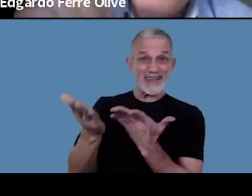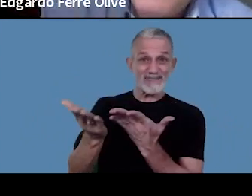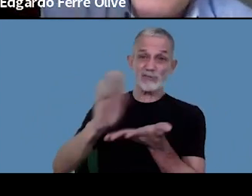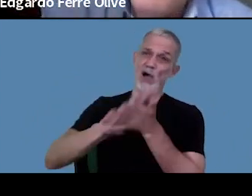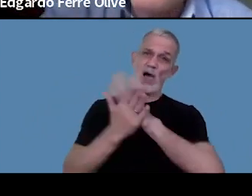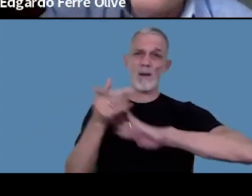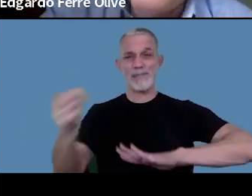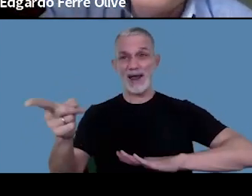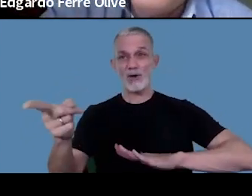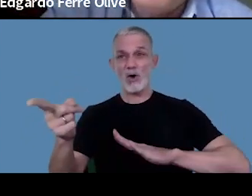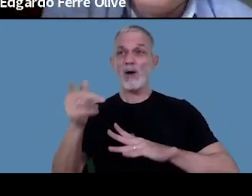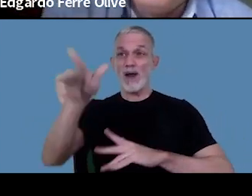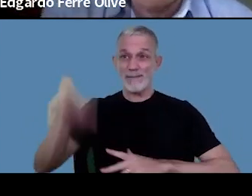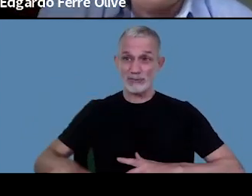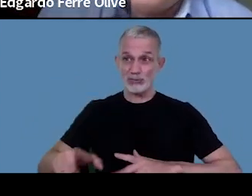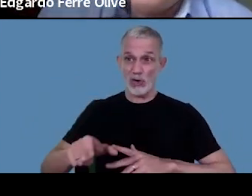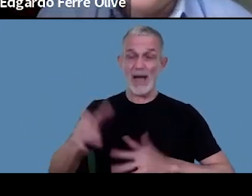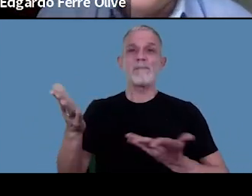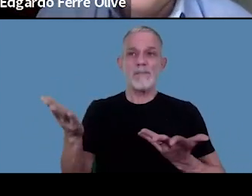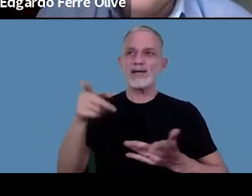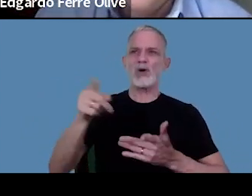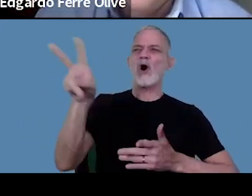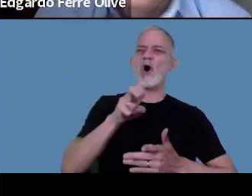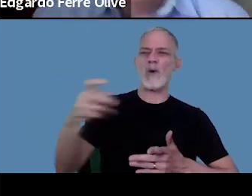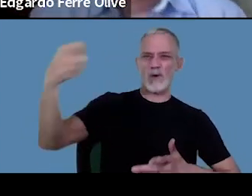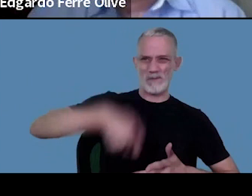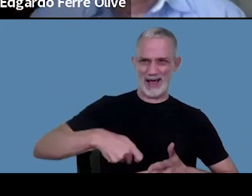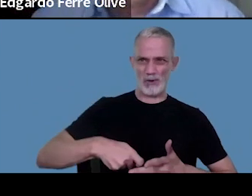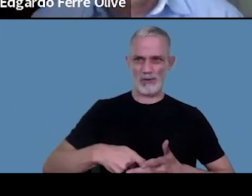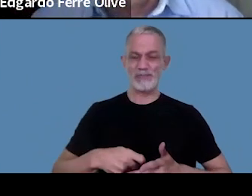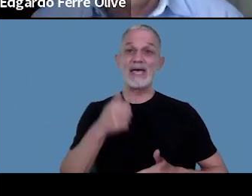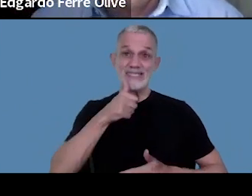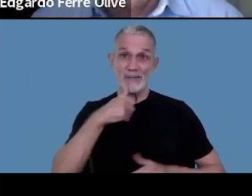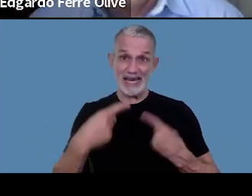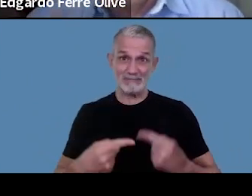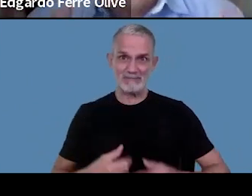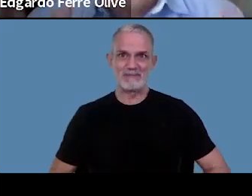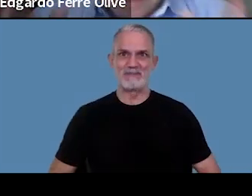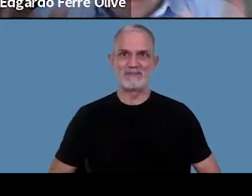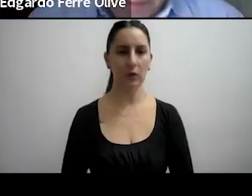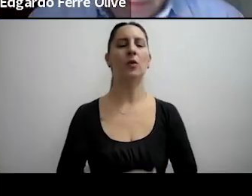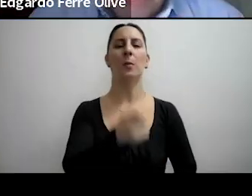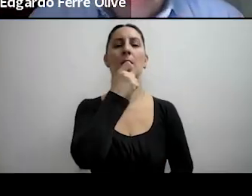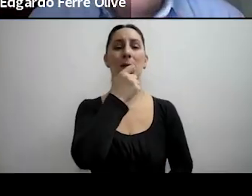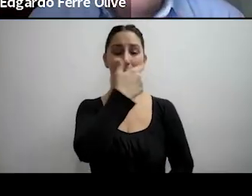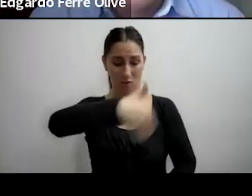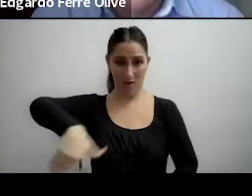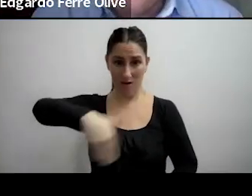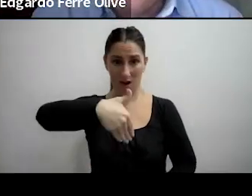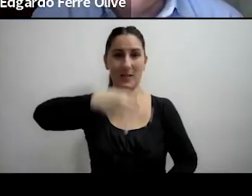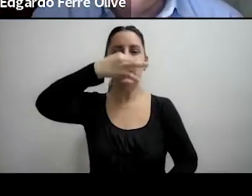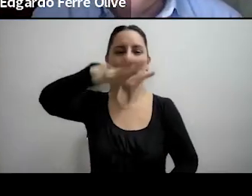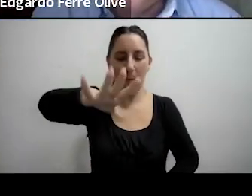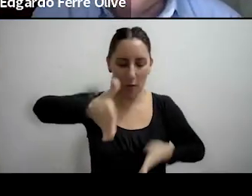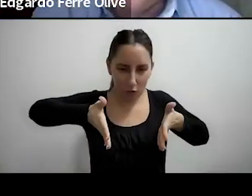particular, divisible a ese sujeto, por el cual le cobro una contribución. ¿Está bien? Yo le estoy pavimentando la cuadra. ¿Qué pasa? El pavimento de la cuadra